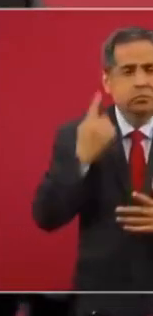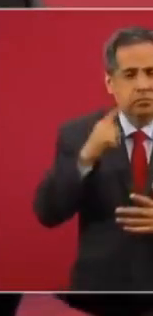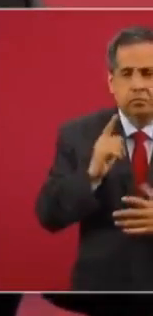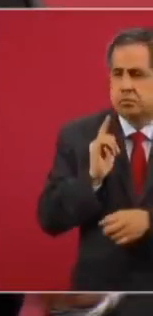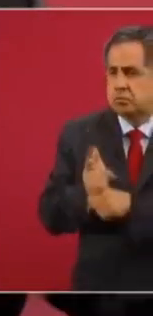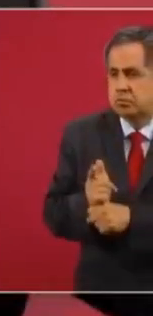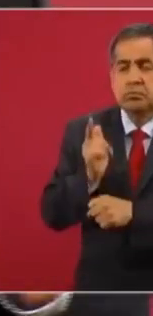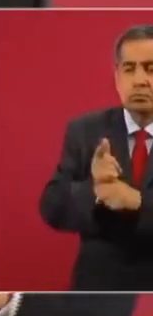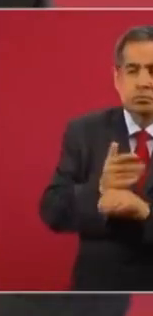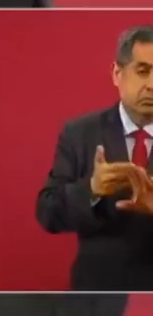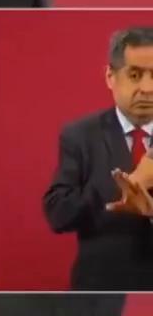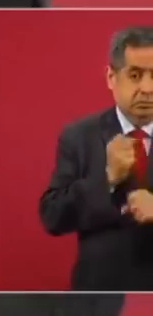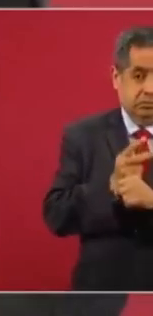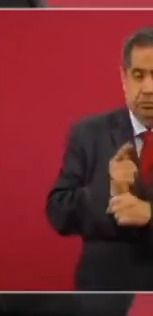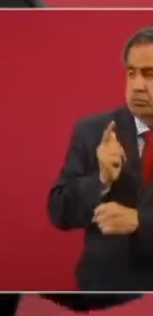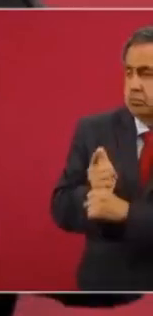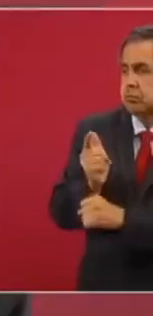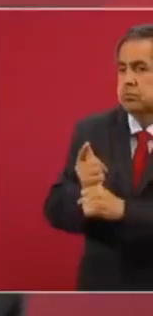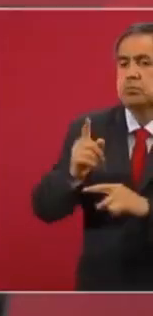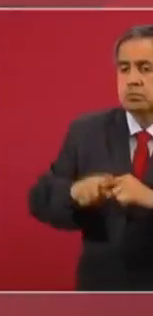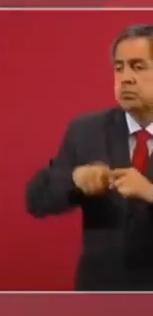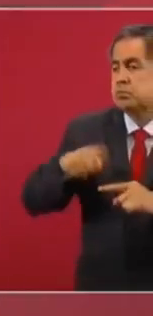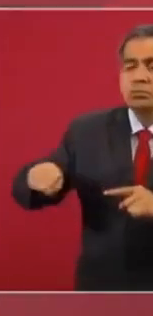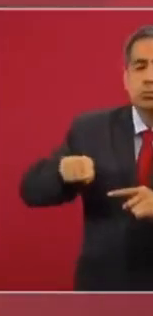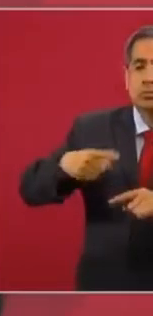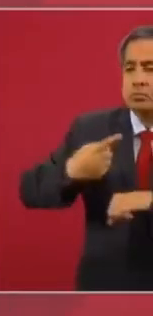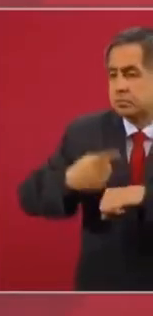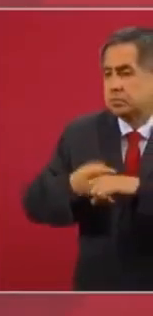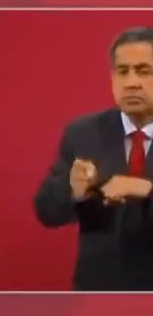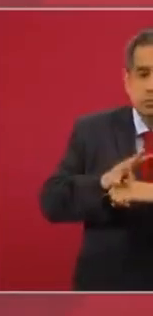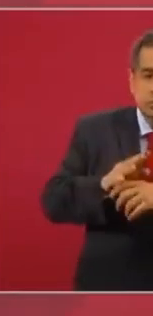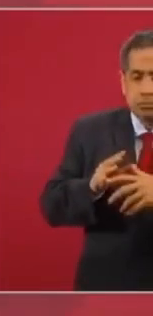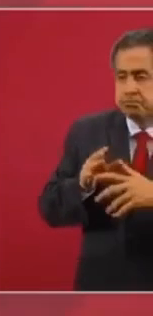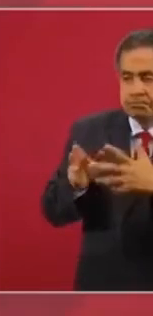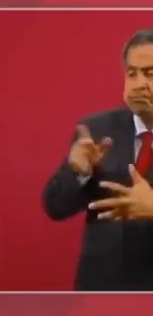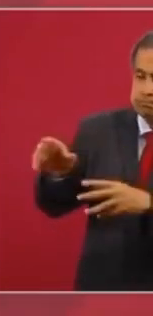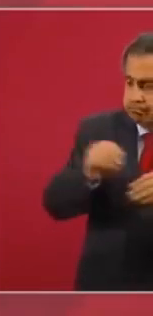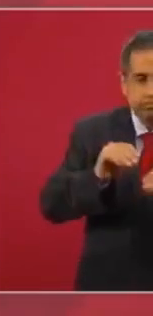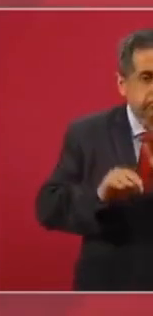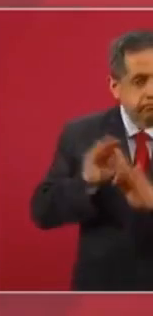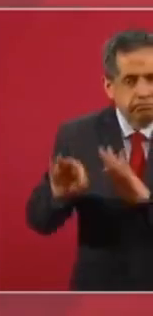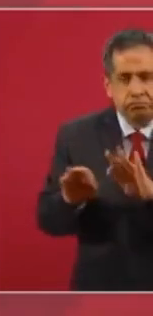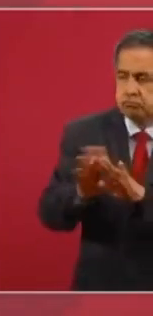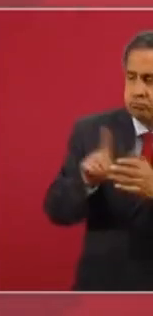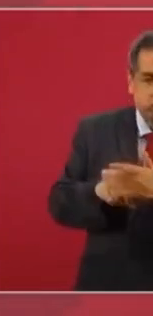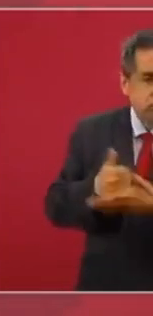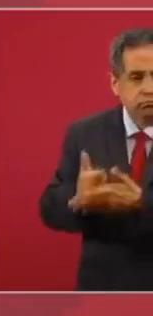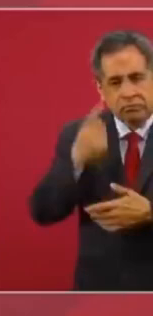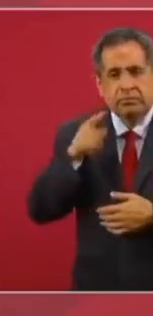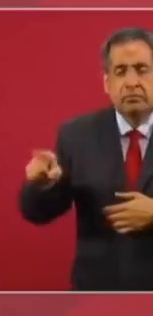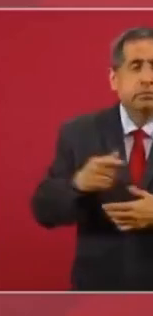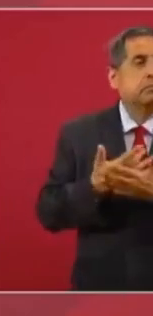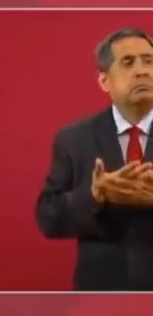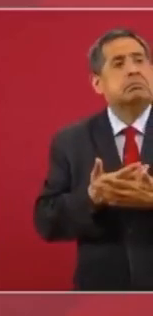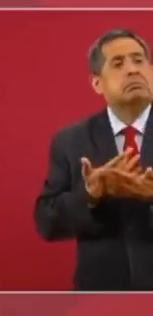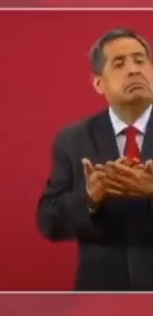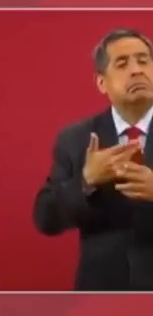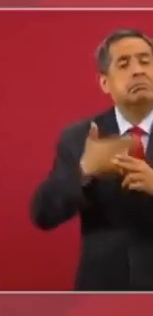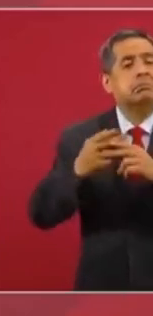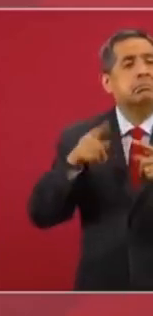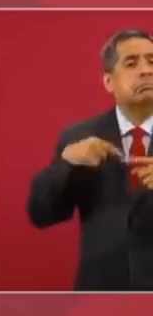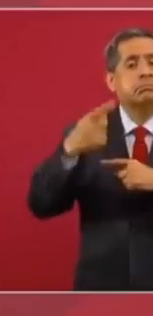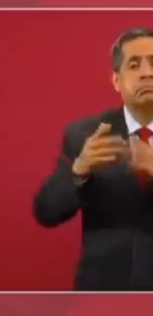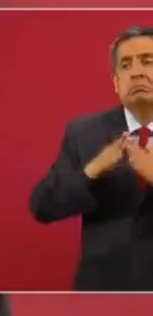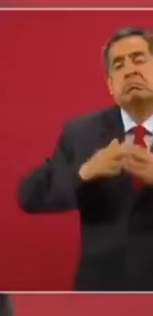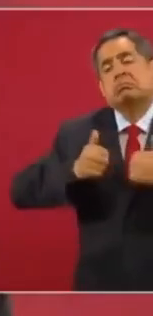para detectar a tiempo a quienes están infectados, convencerlos de que no se esperen en la